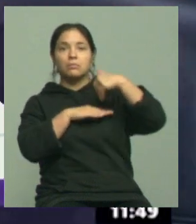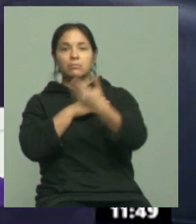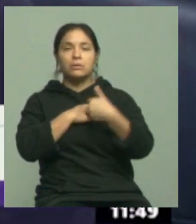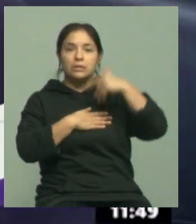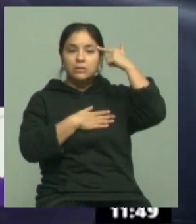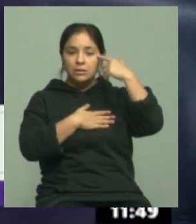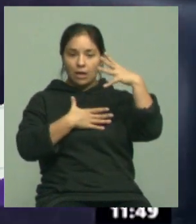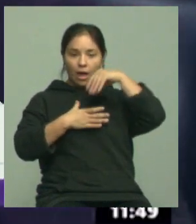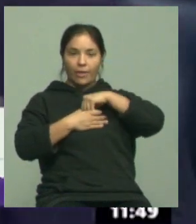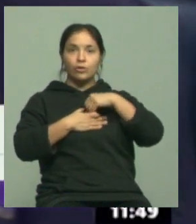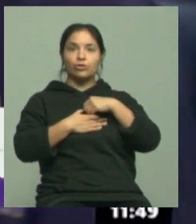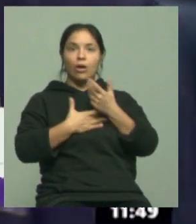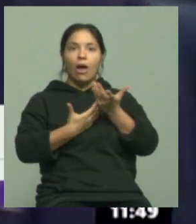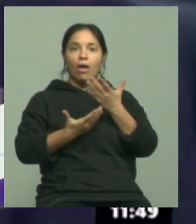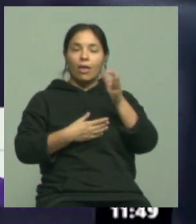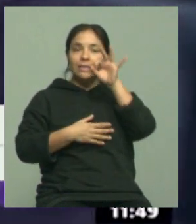éramos los idosos.